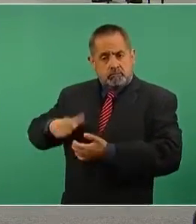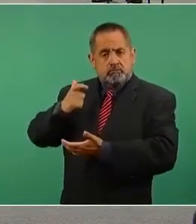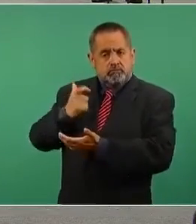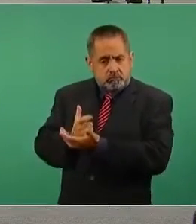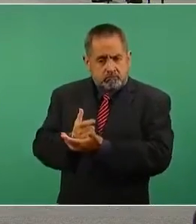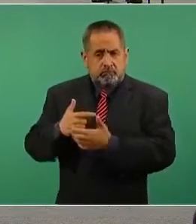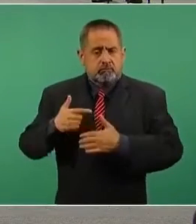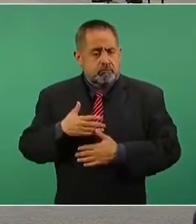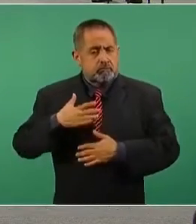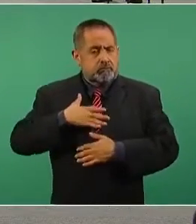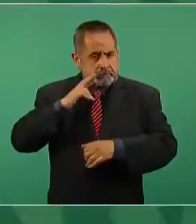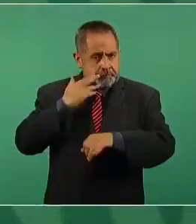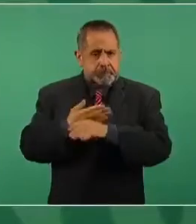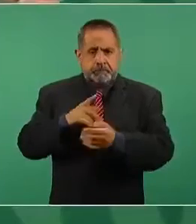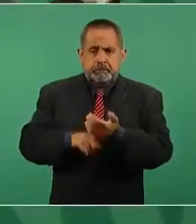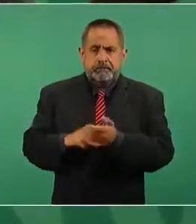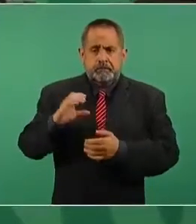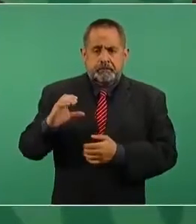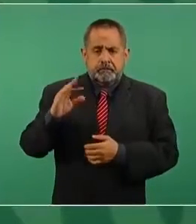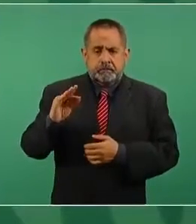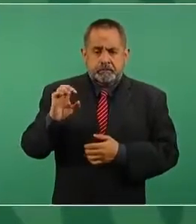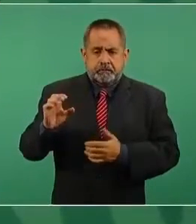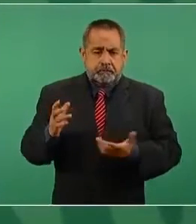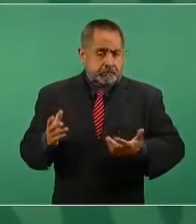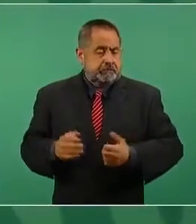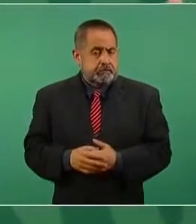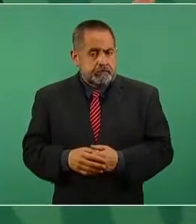Lo está asumiendo la Comisión Federal de Electricidad.